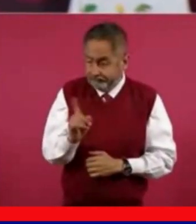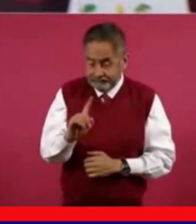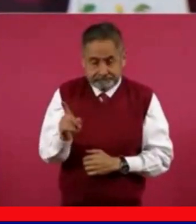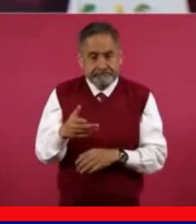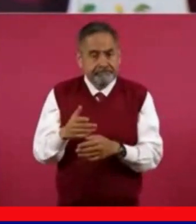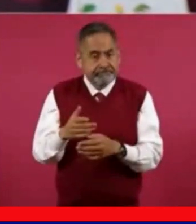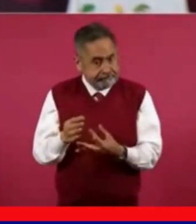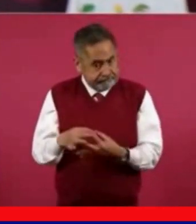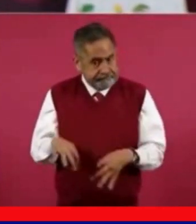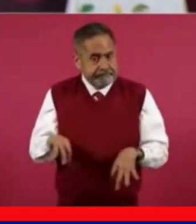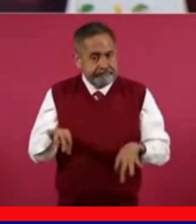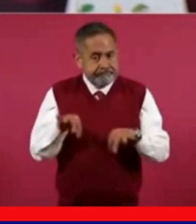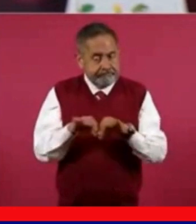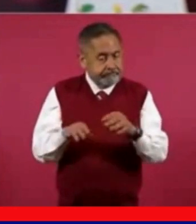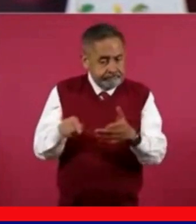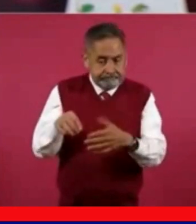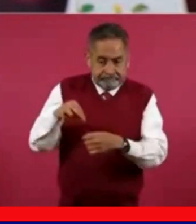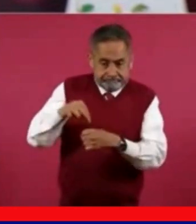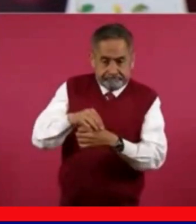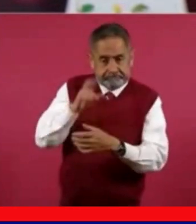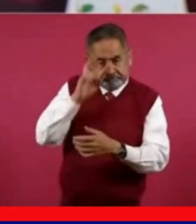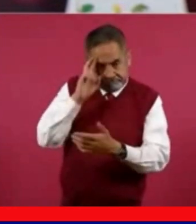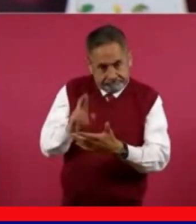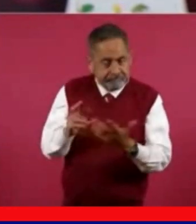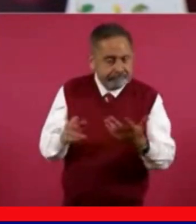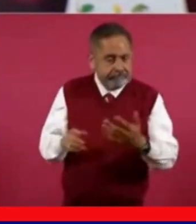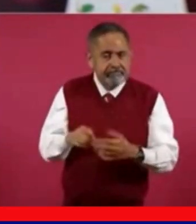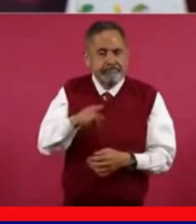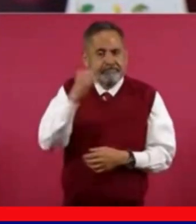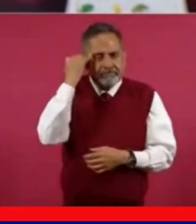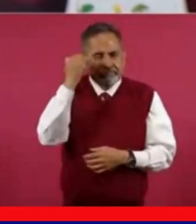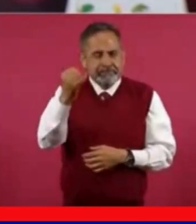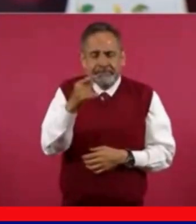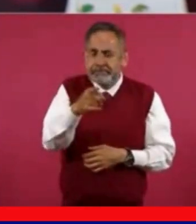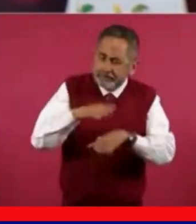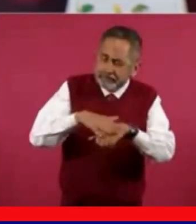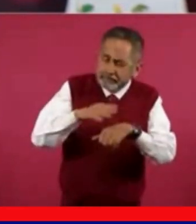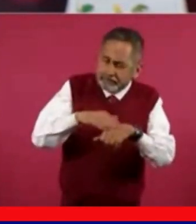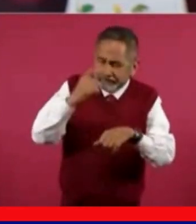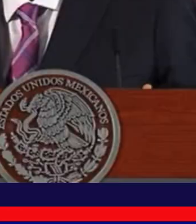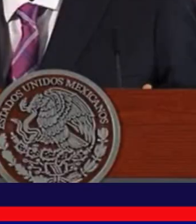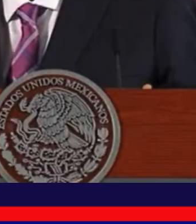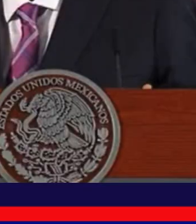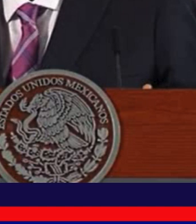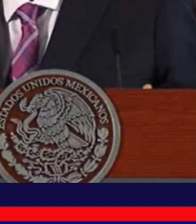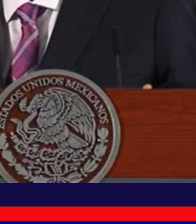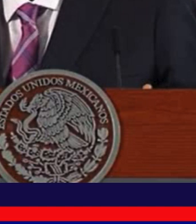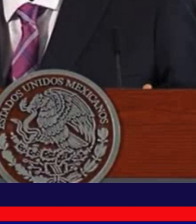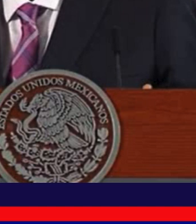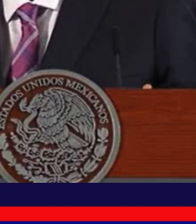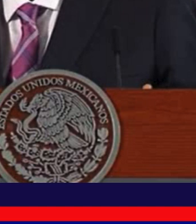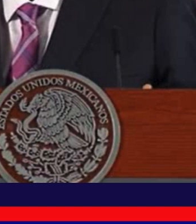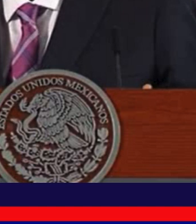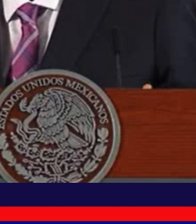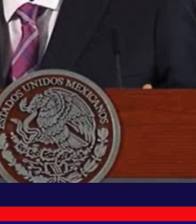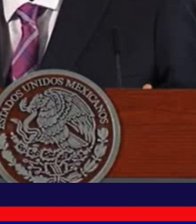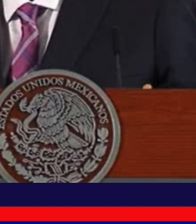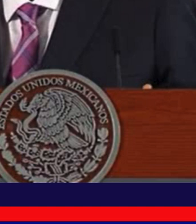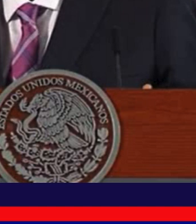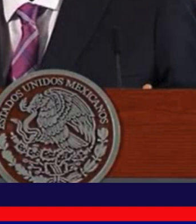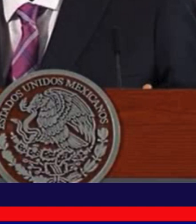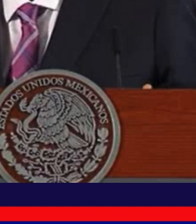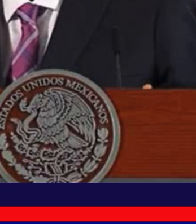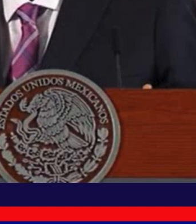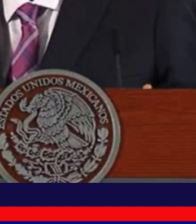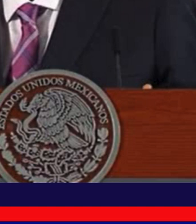nada detrás de estas acusaciones Más allá de una pugna de índole política y esto es todo por ahora en nuestro